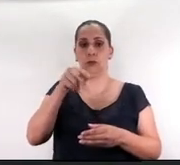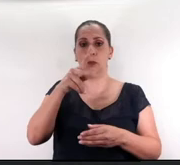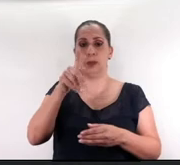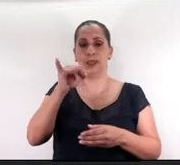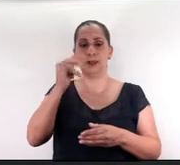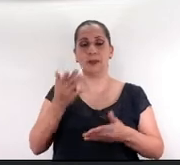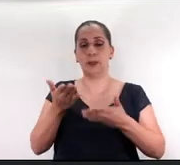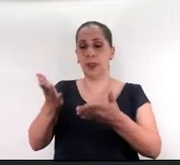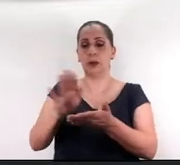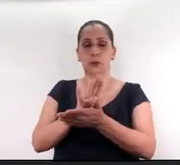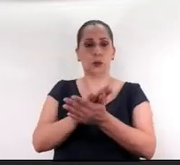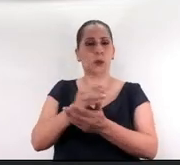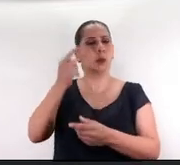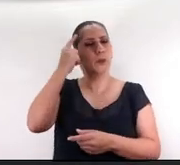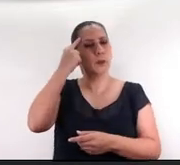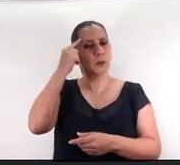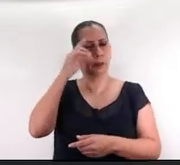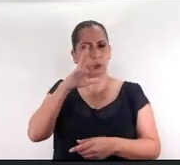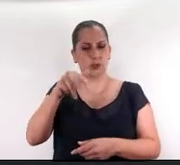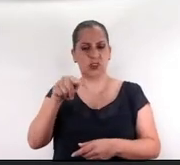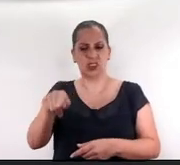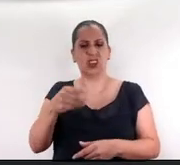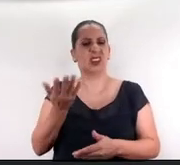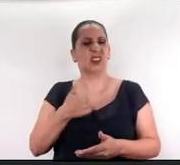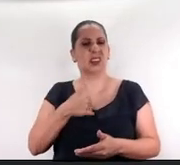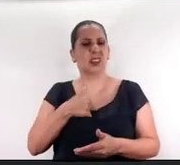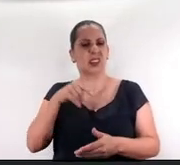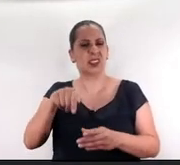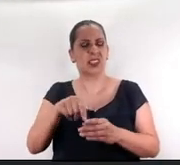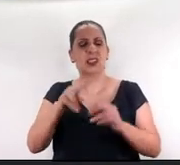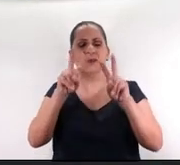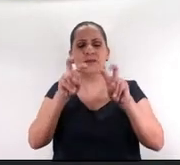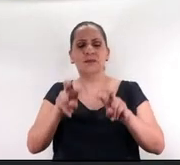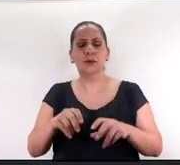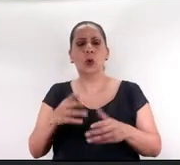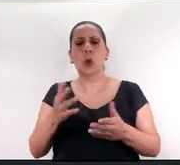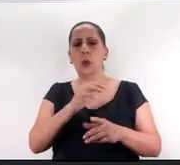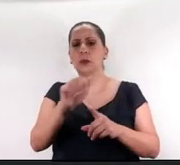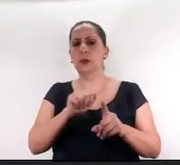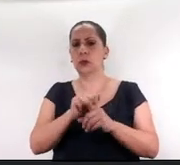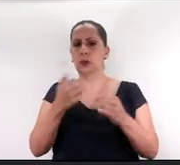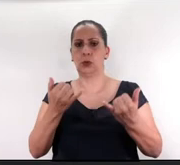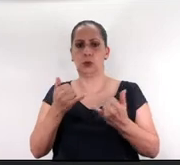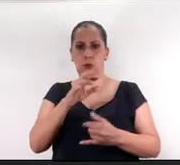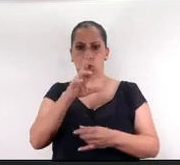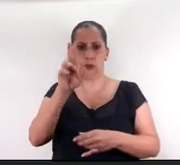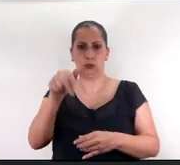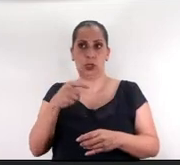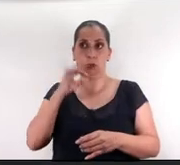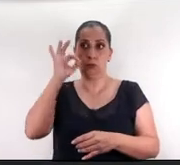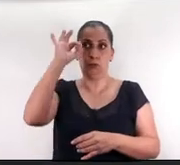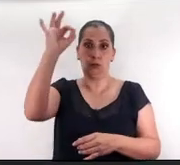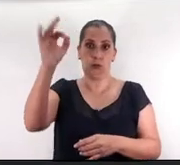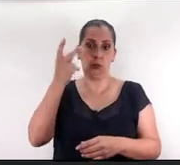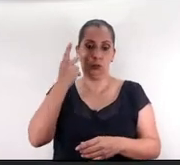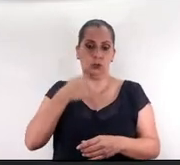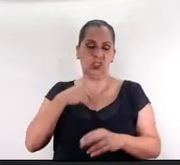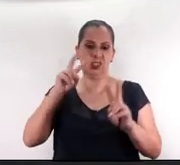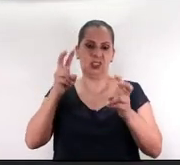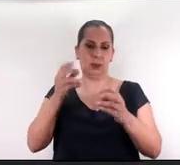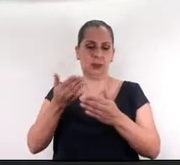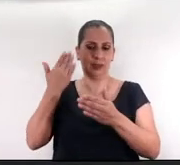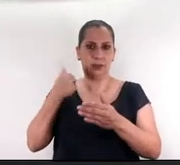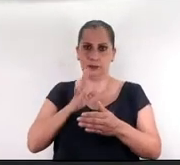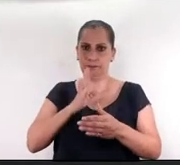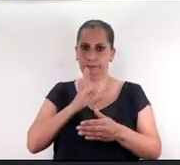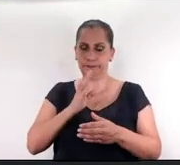Rica, que brinda un diagnóstico de la situación actual y el panorama futuro de los temas antes mencionados.